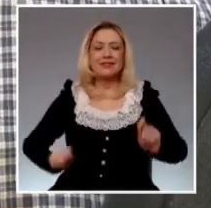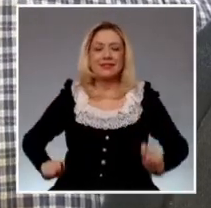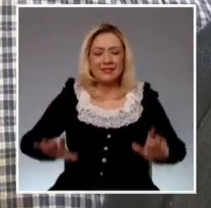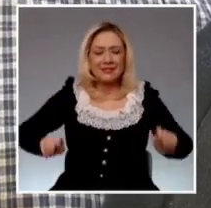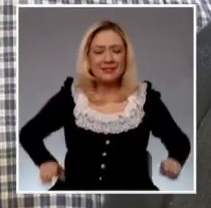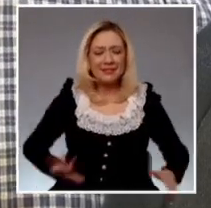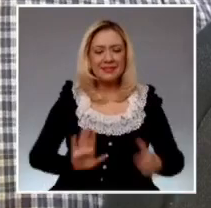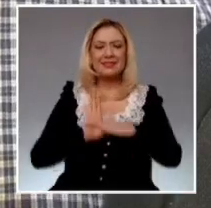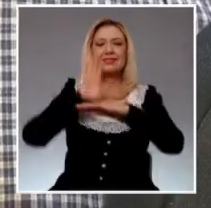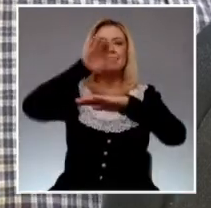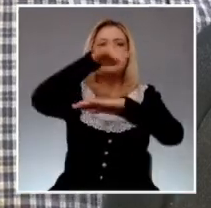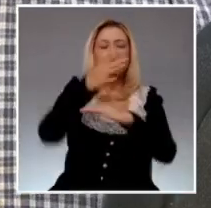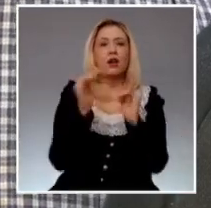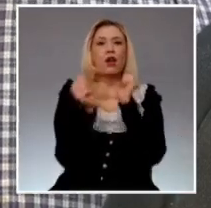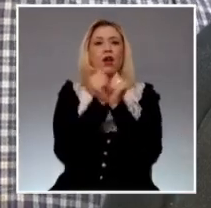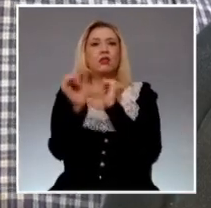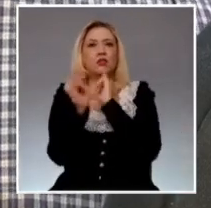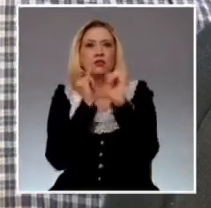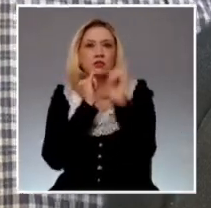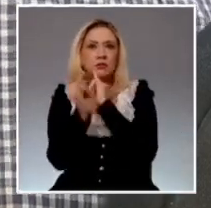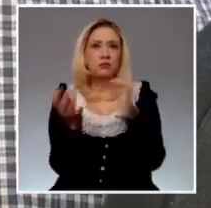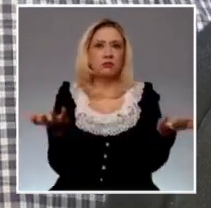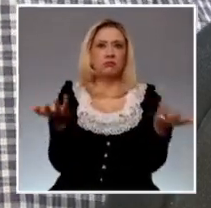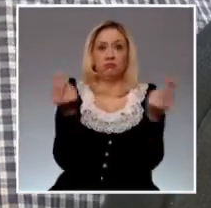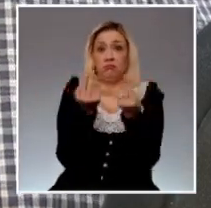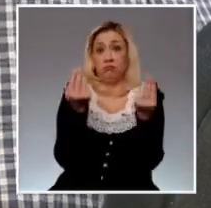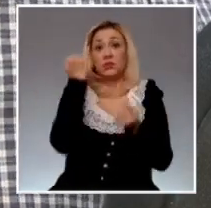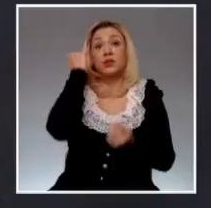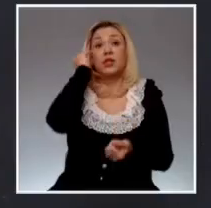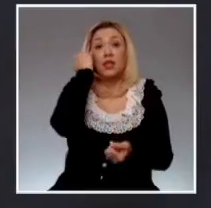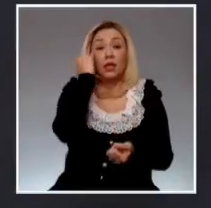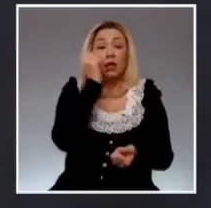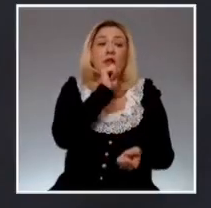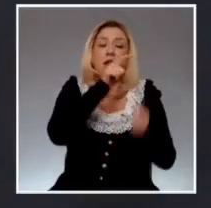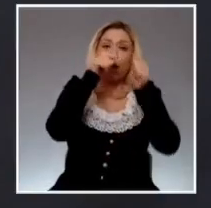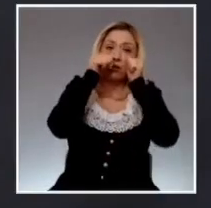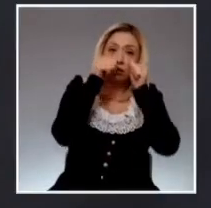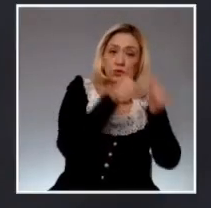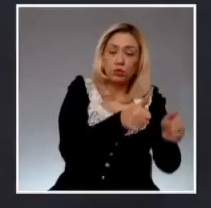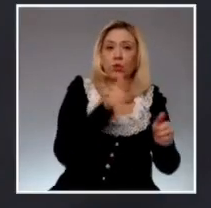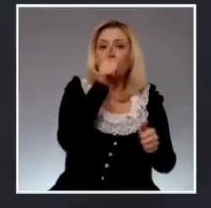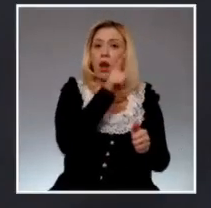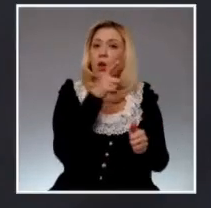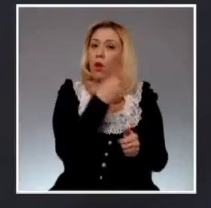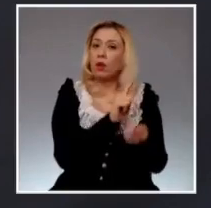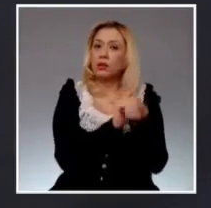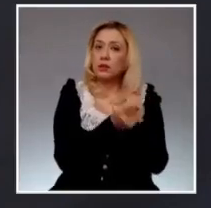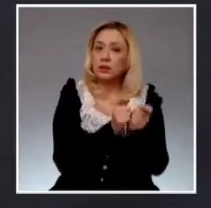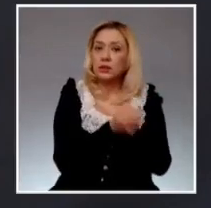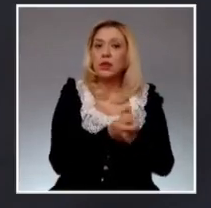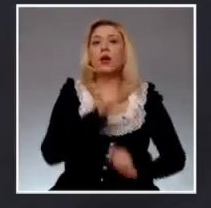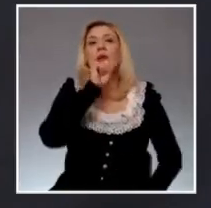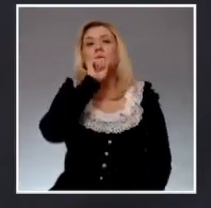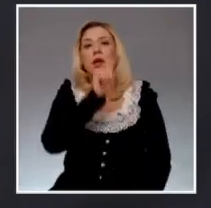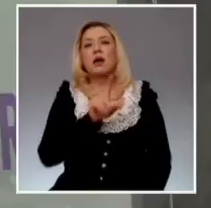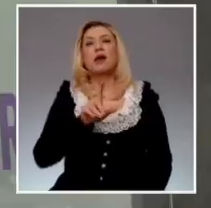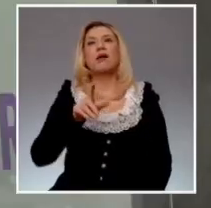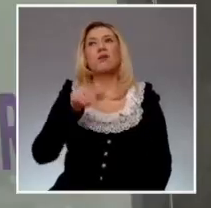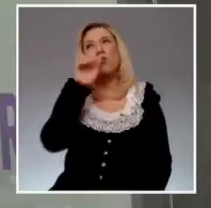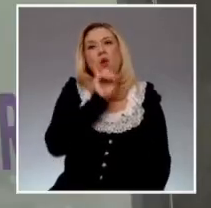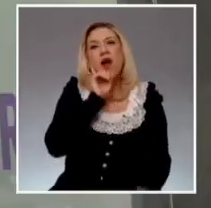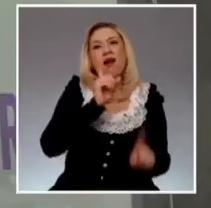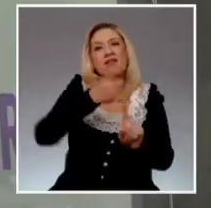personas indígenas. En materia de perspectiva de género, se impulsaron acciones para combatir el hostigamiento y el acoso sexual y